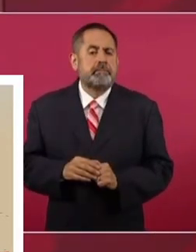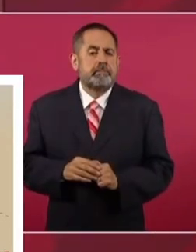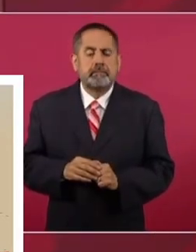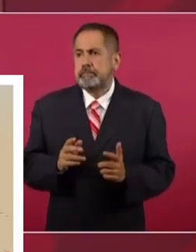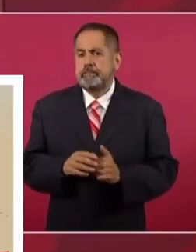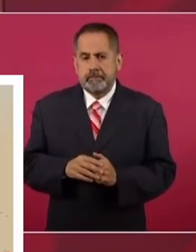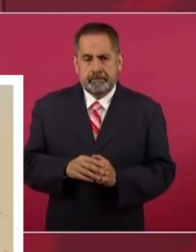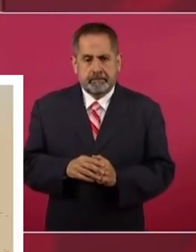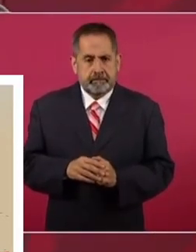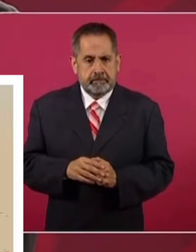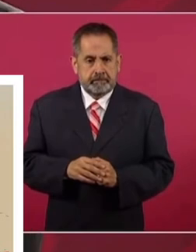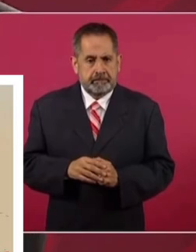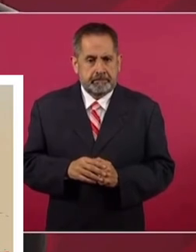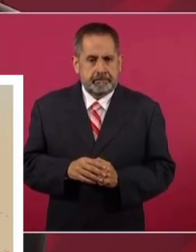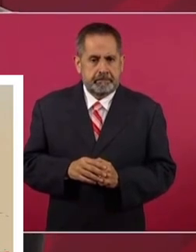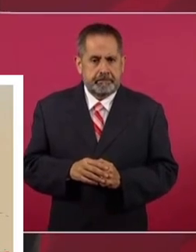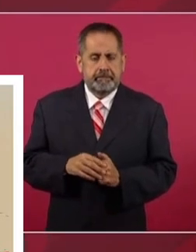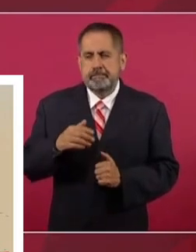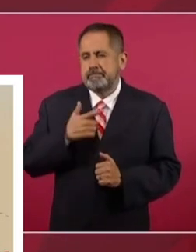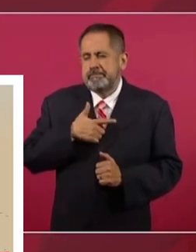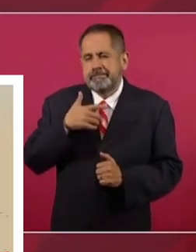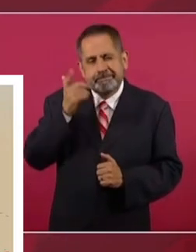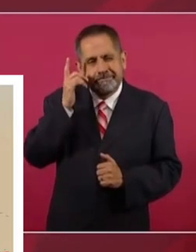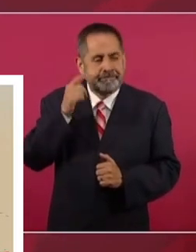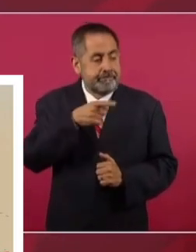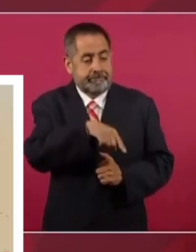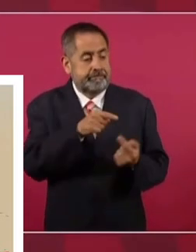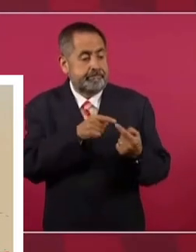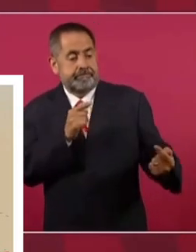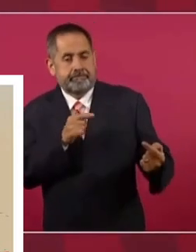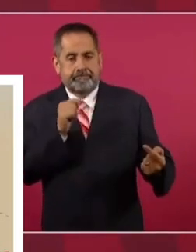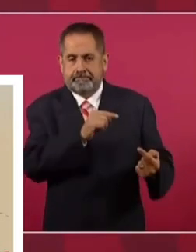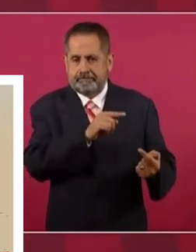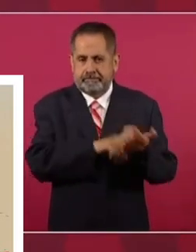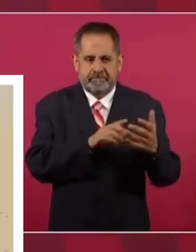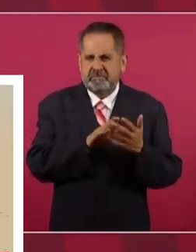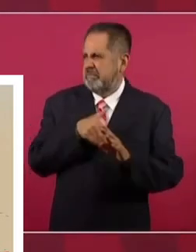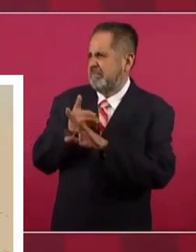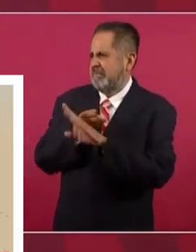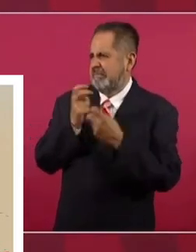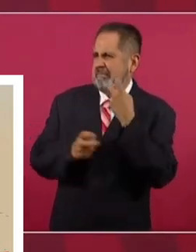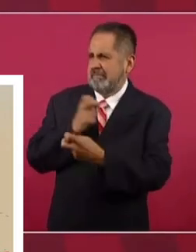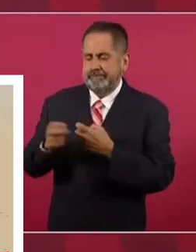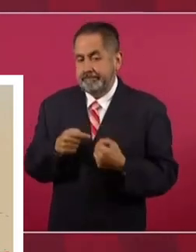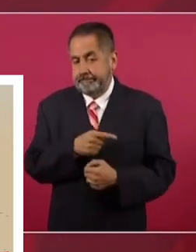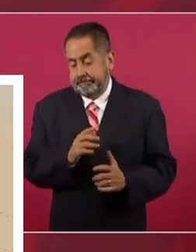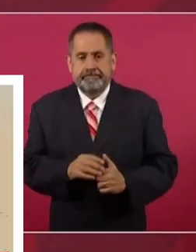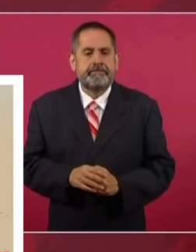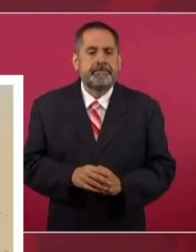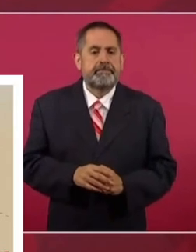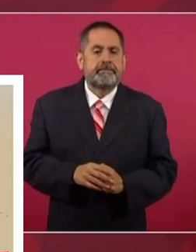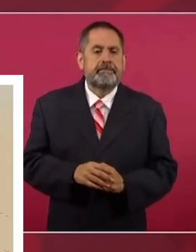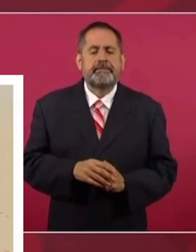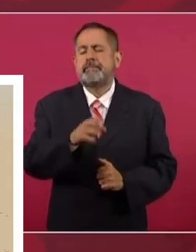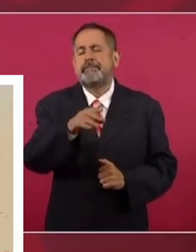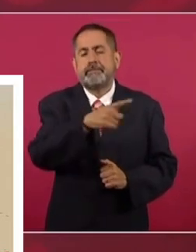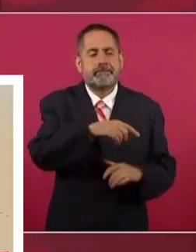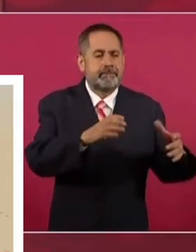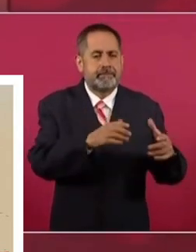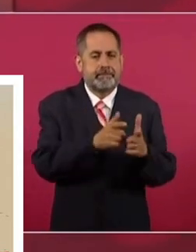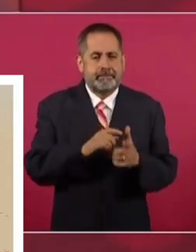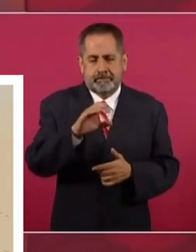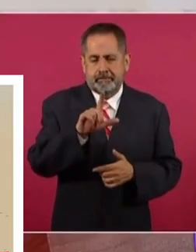gustaría que los adversarios todos los que la atacan estos